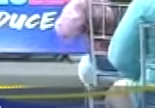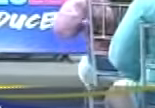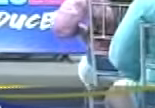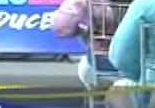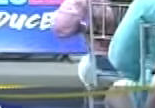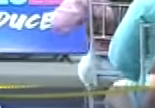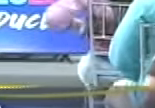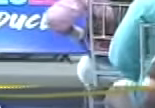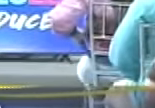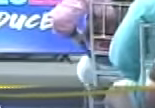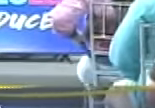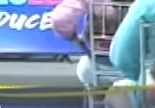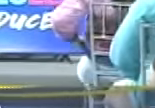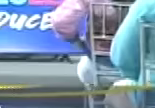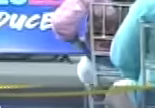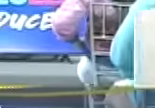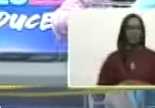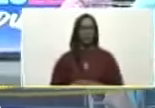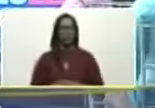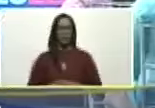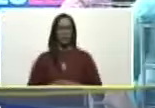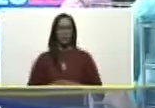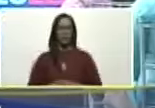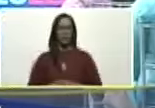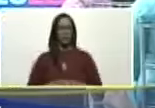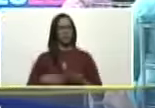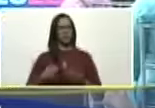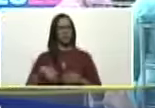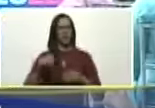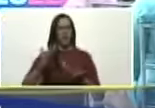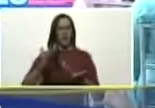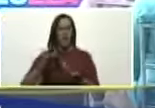socialista, la Guayana obrera.